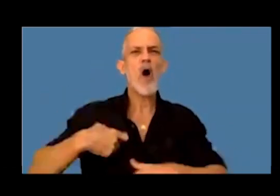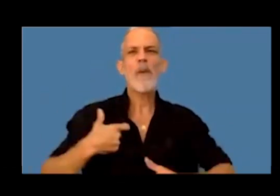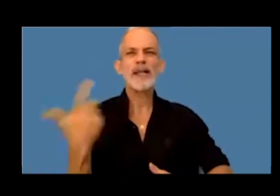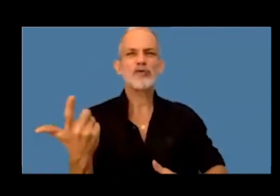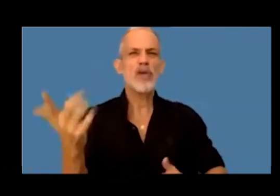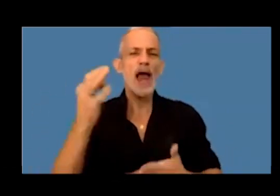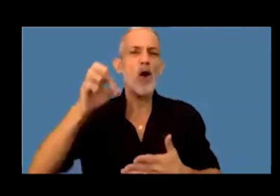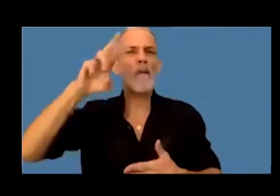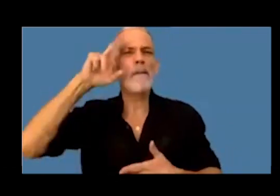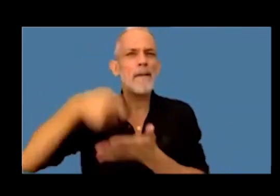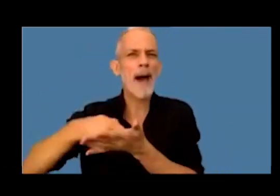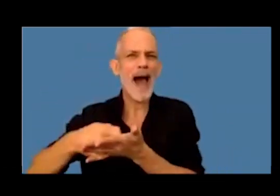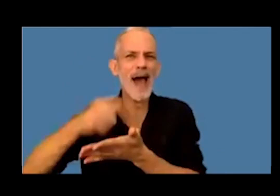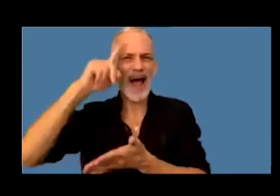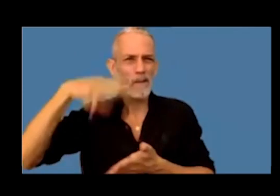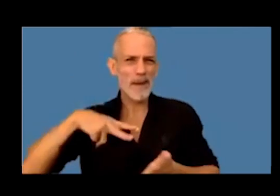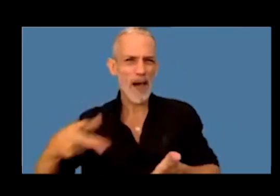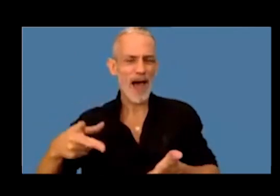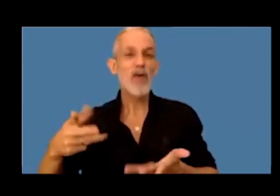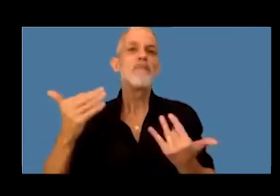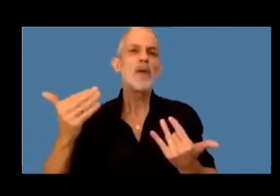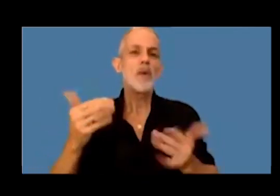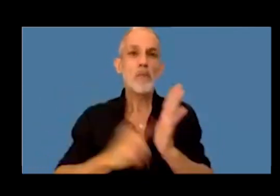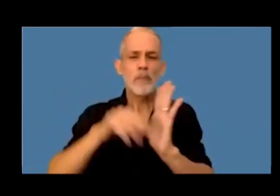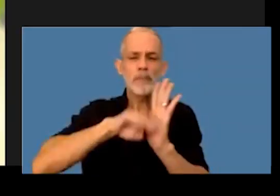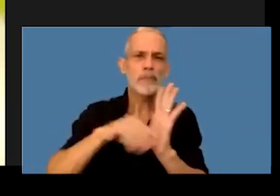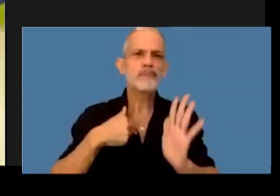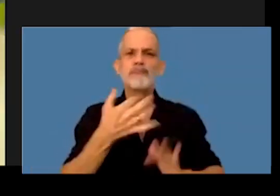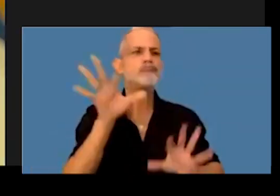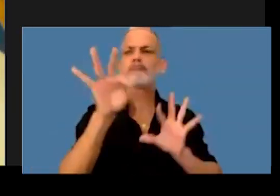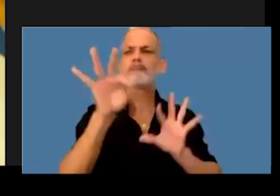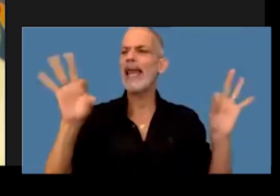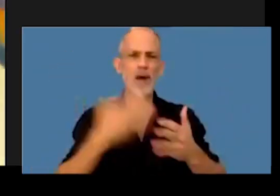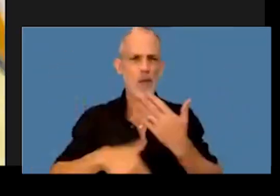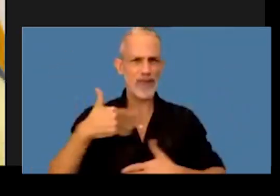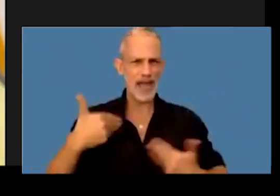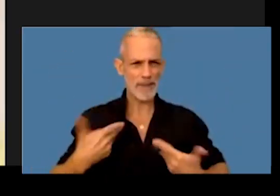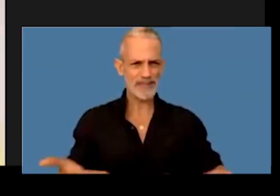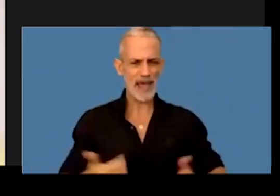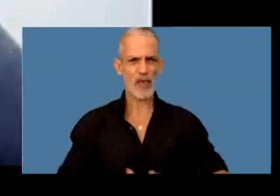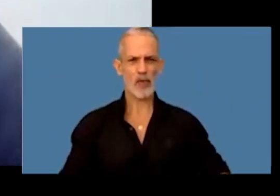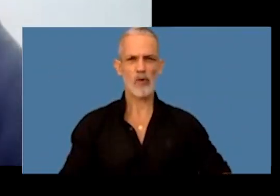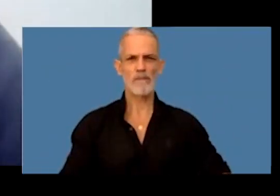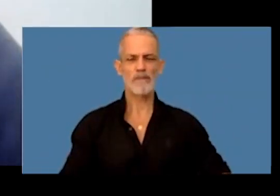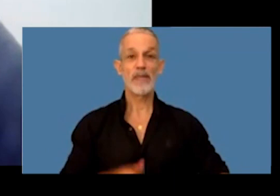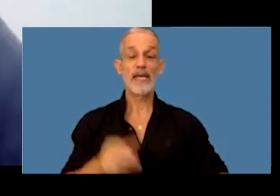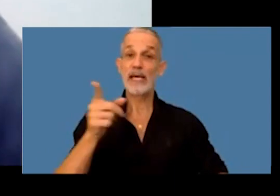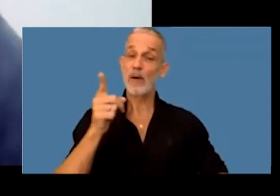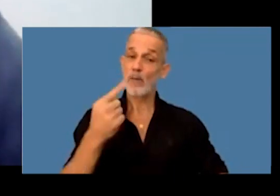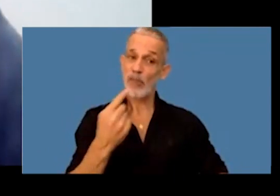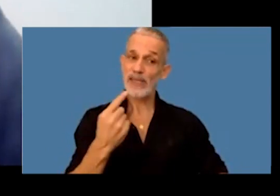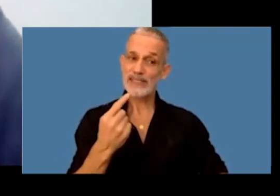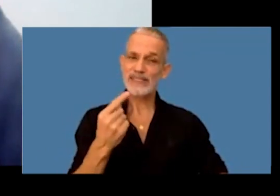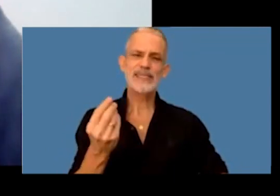está reglamentado y uno pudiera elegir como discapacitado. Lo que vos estás mencionando, que una